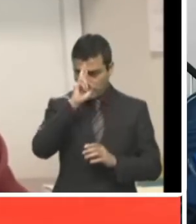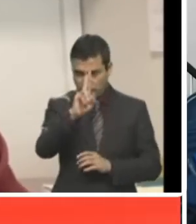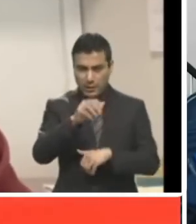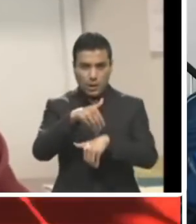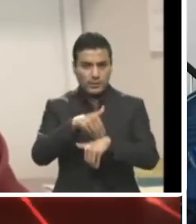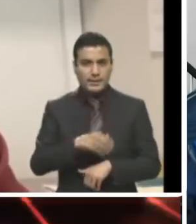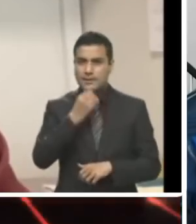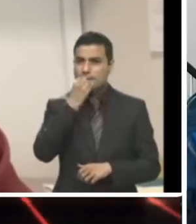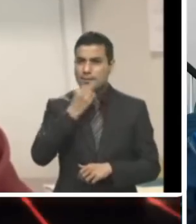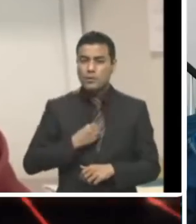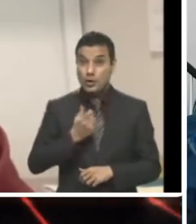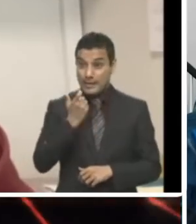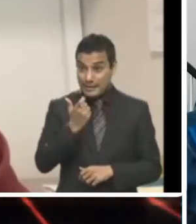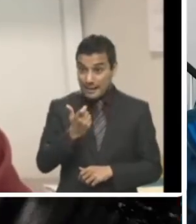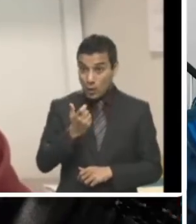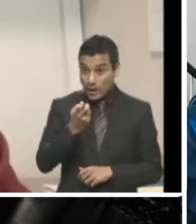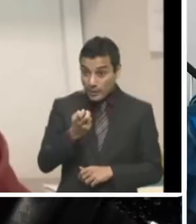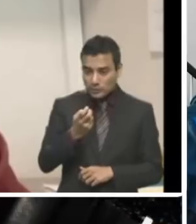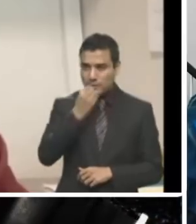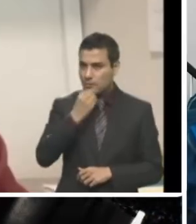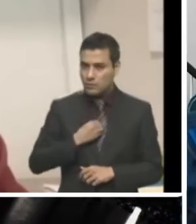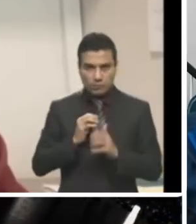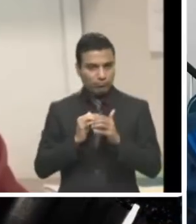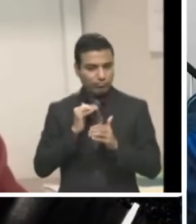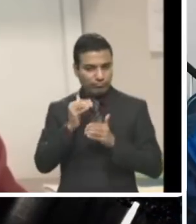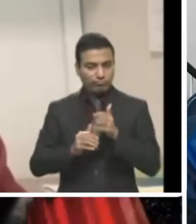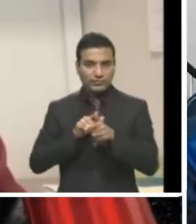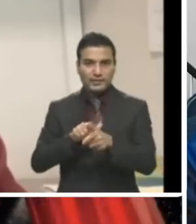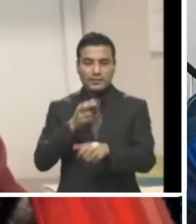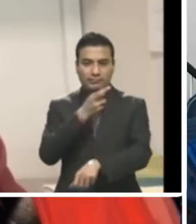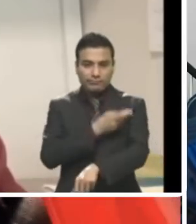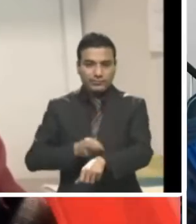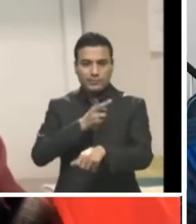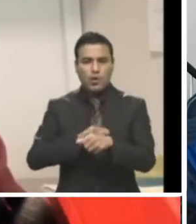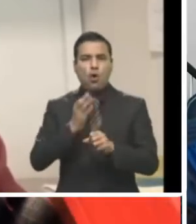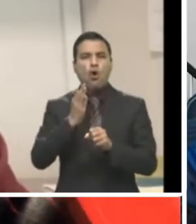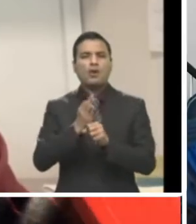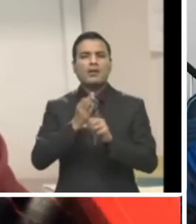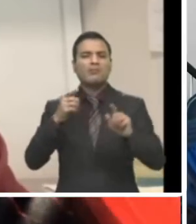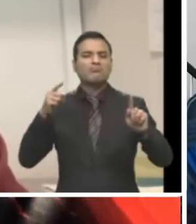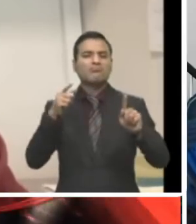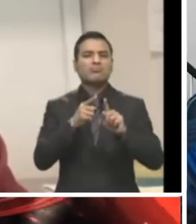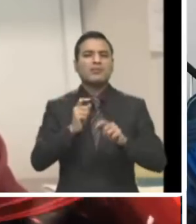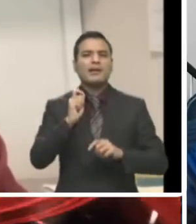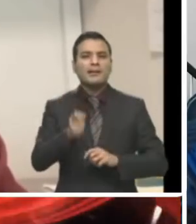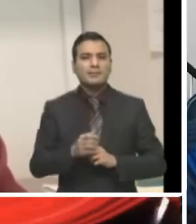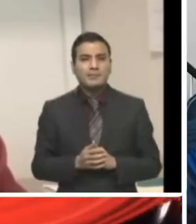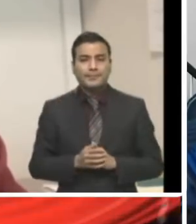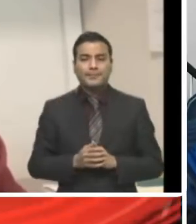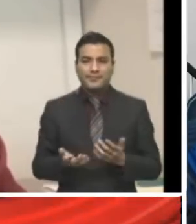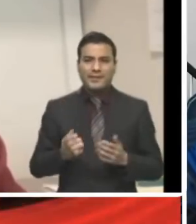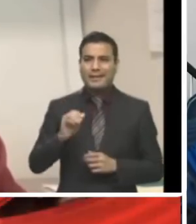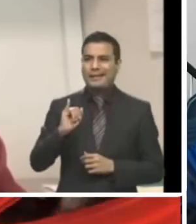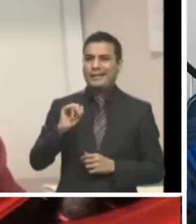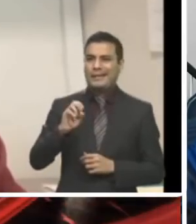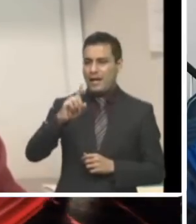los recursos que se tuvieron y afortunadamente que eso es lo que a lo que llegar más allá de las trabas que se le pusieron desde